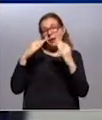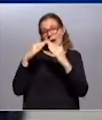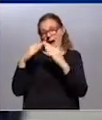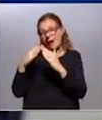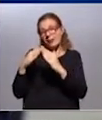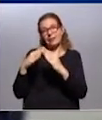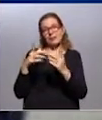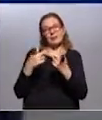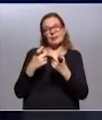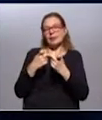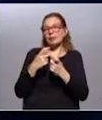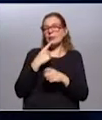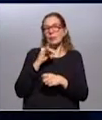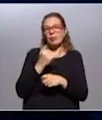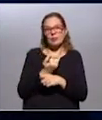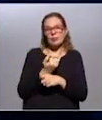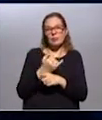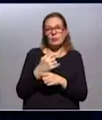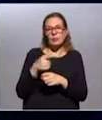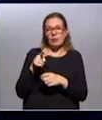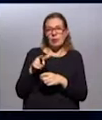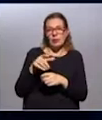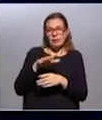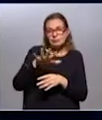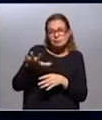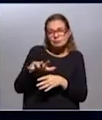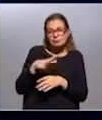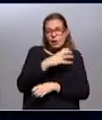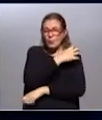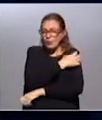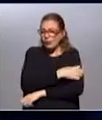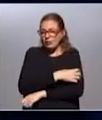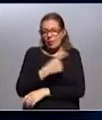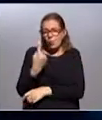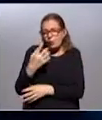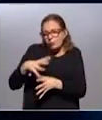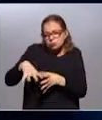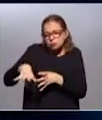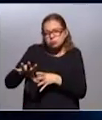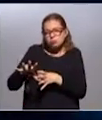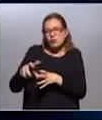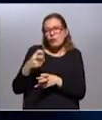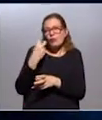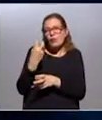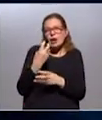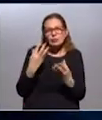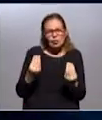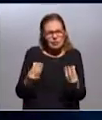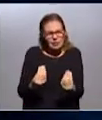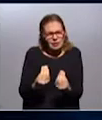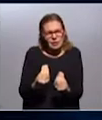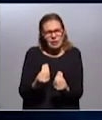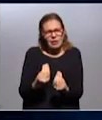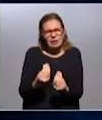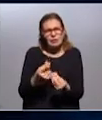ayudar tenemos por ejemplo un asentamiento buscando que buscando estando tierra no